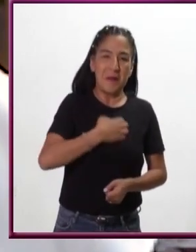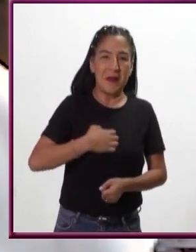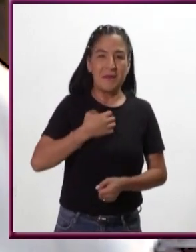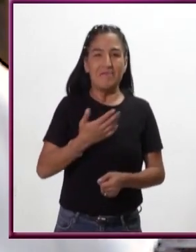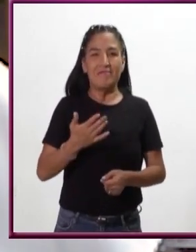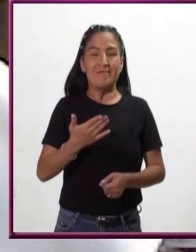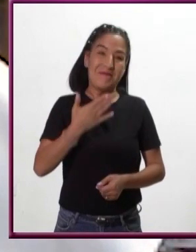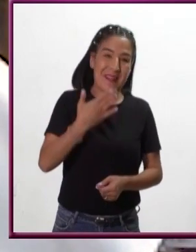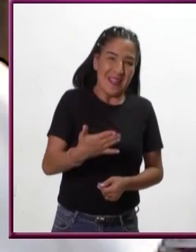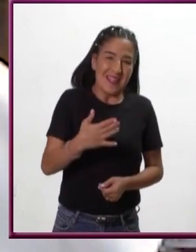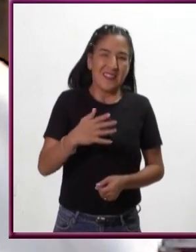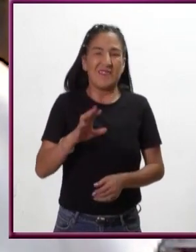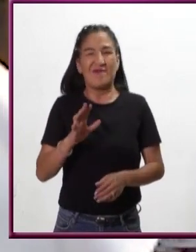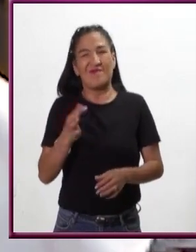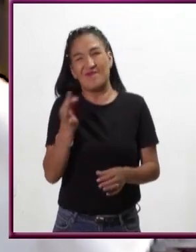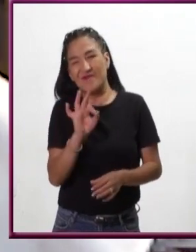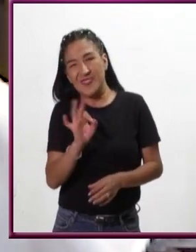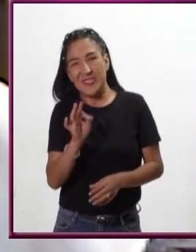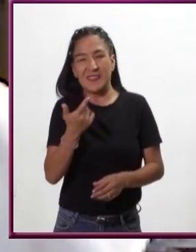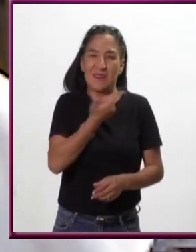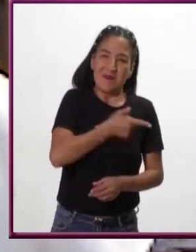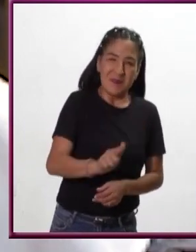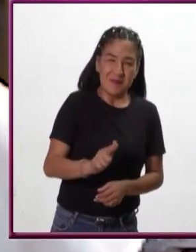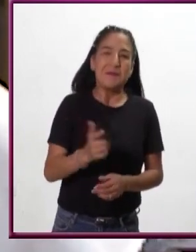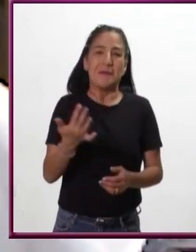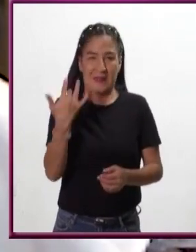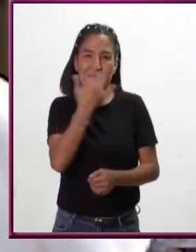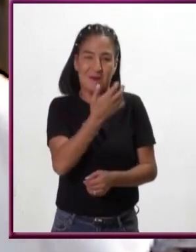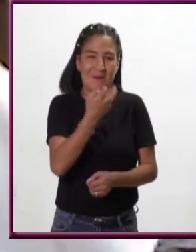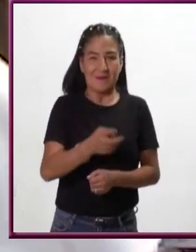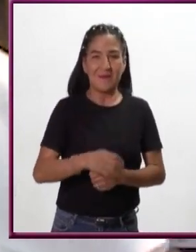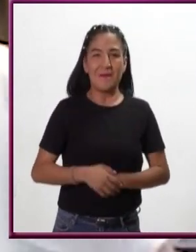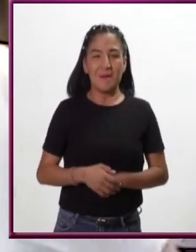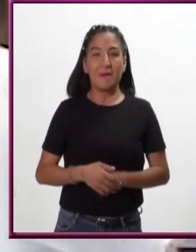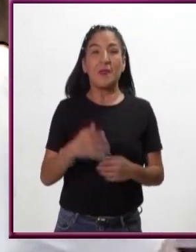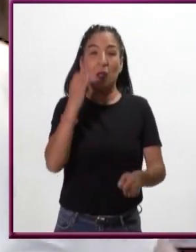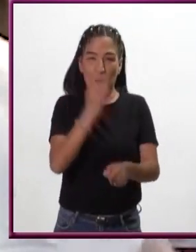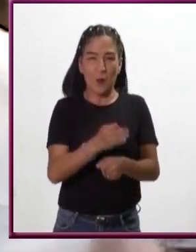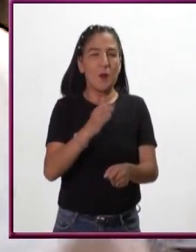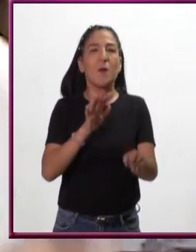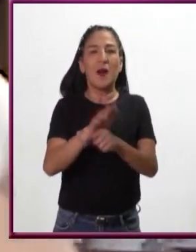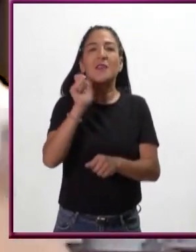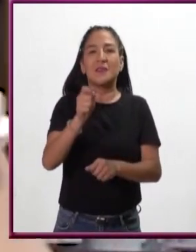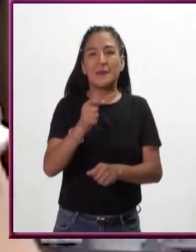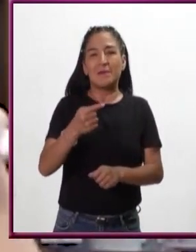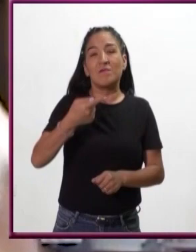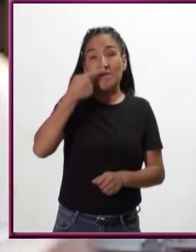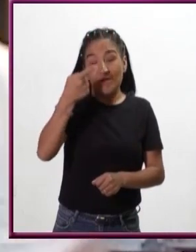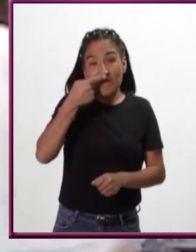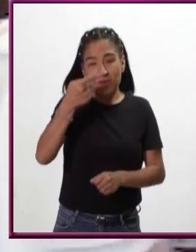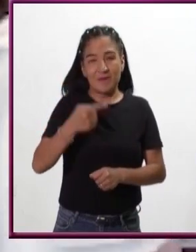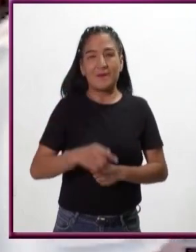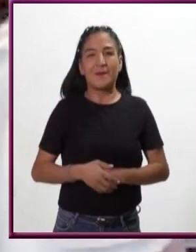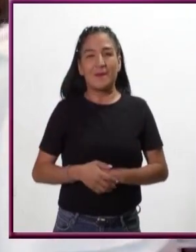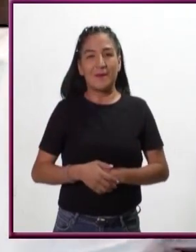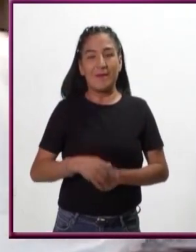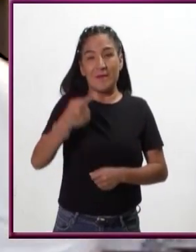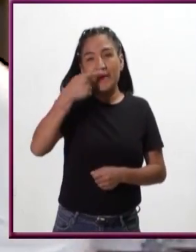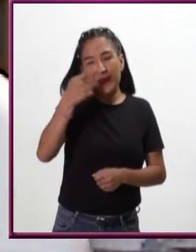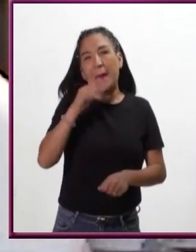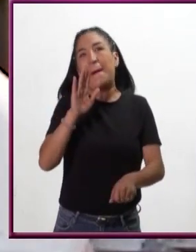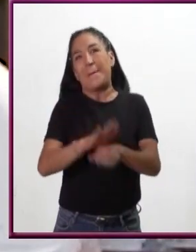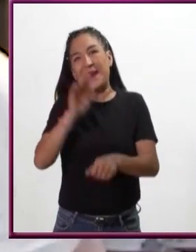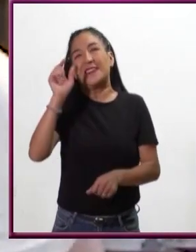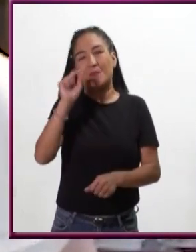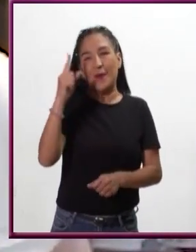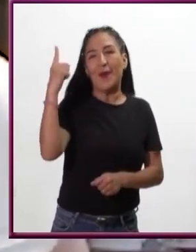emociones agradables o desagradables en torno a esto, ¿no? El caso del olfato es un poquito